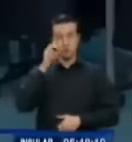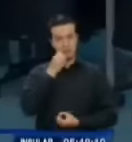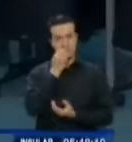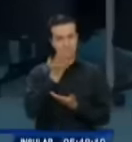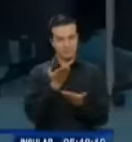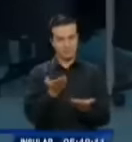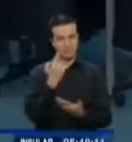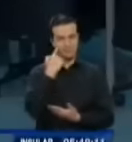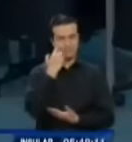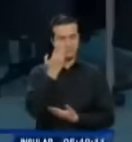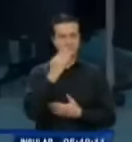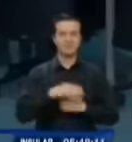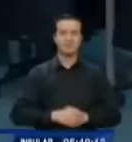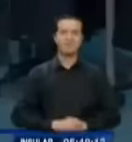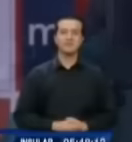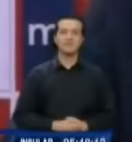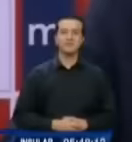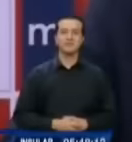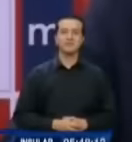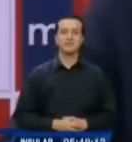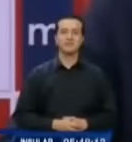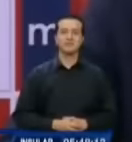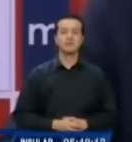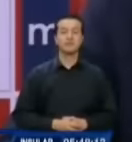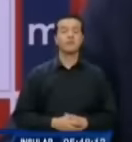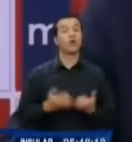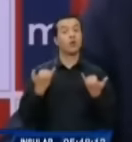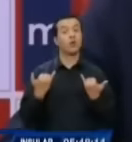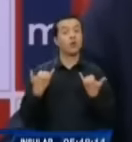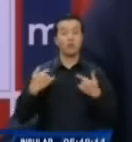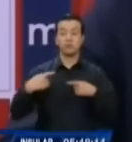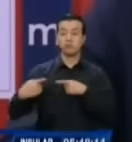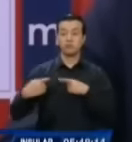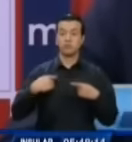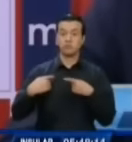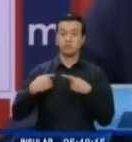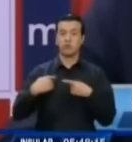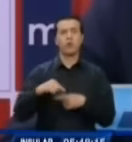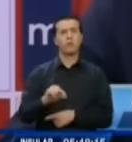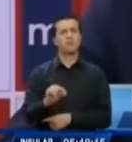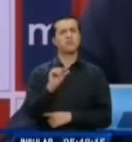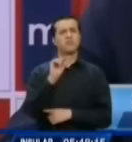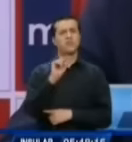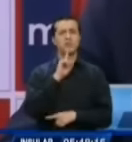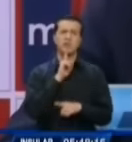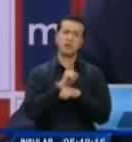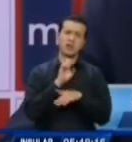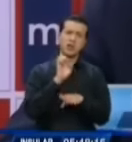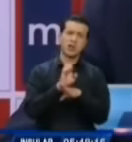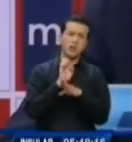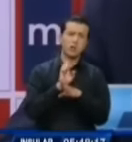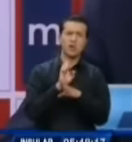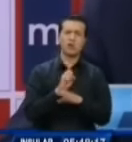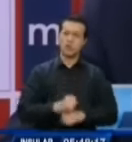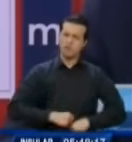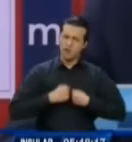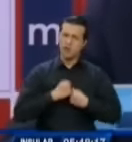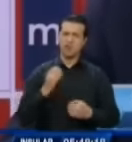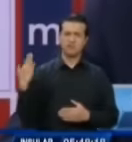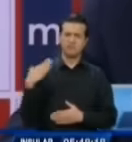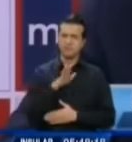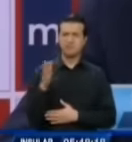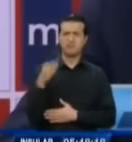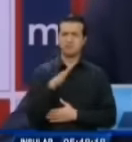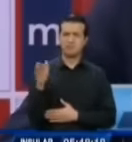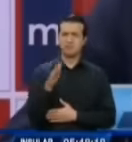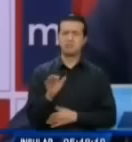son sus impresiones. Hoy fue un partido con baja intensidad. Yo creo que Ecuador no jugó con la intensidad